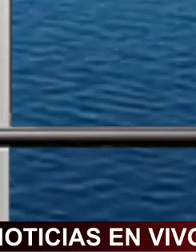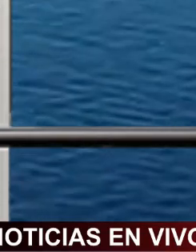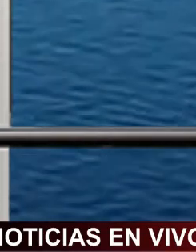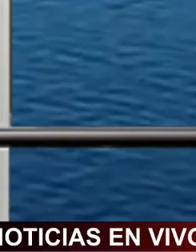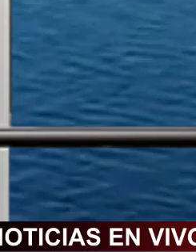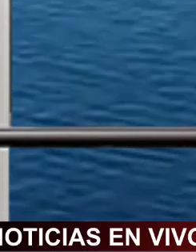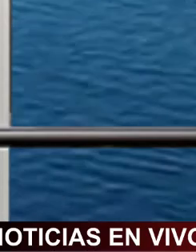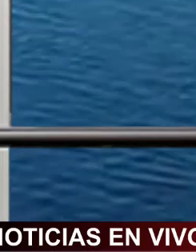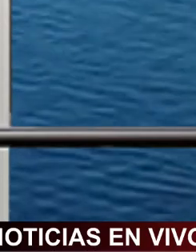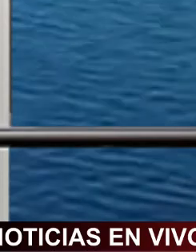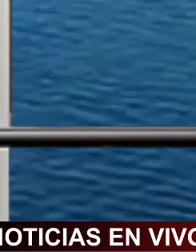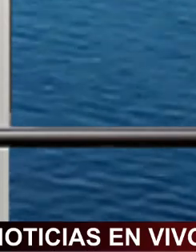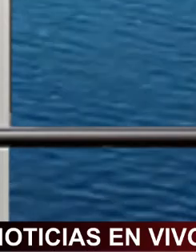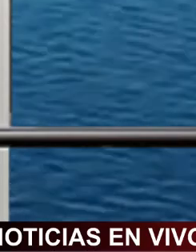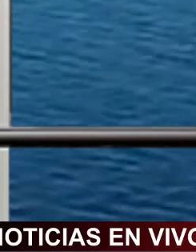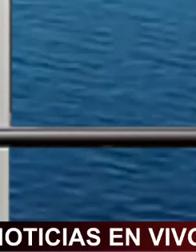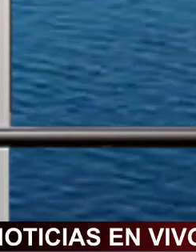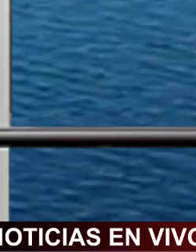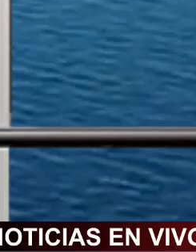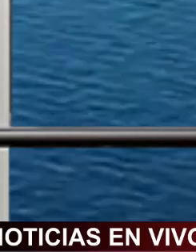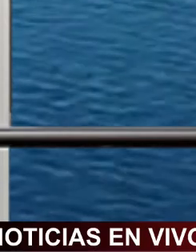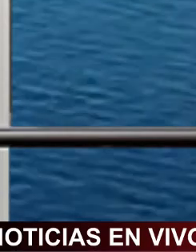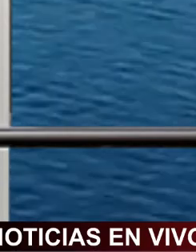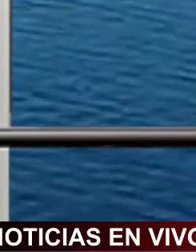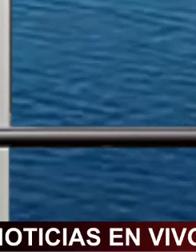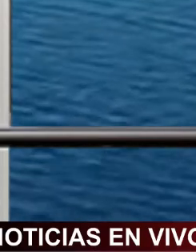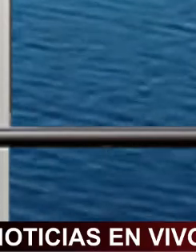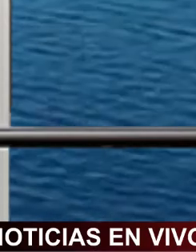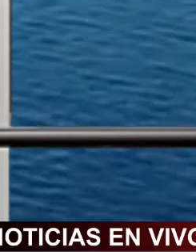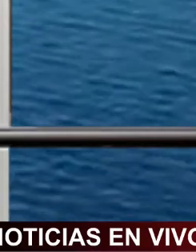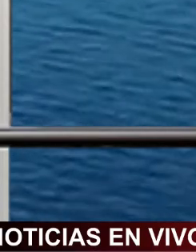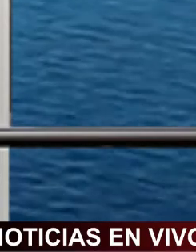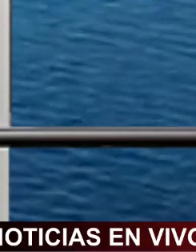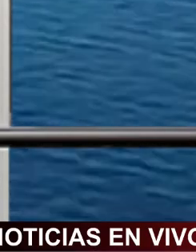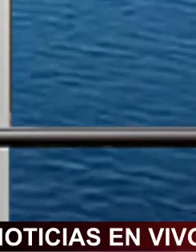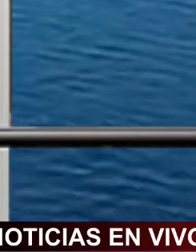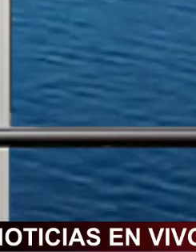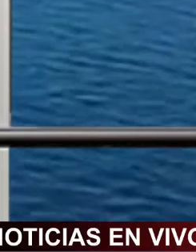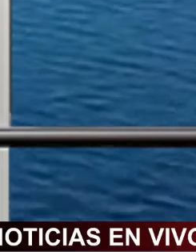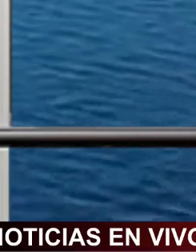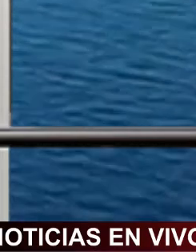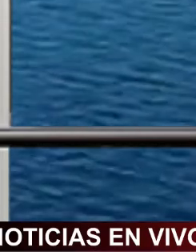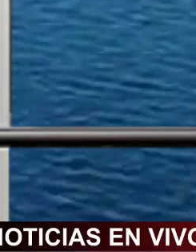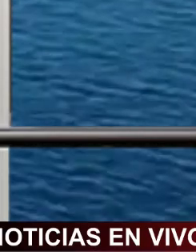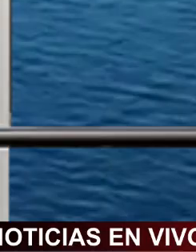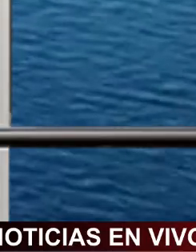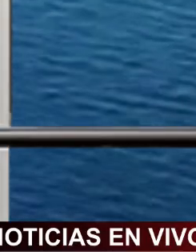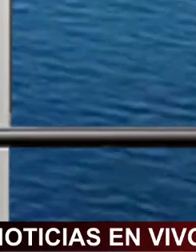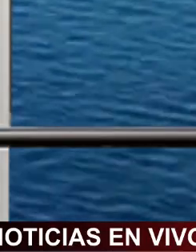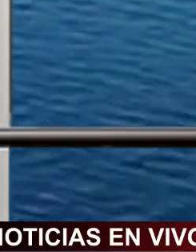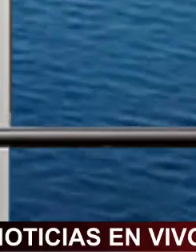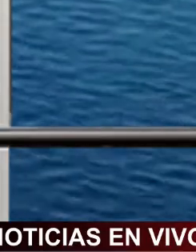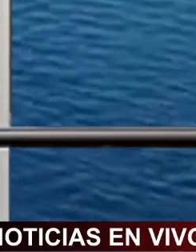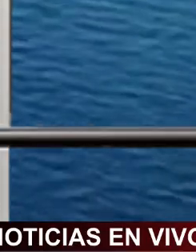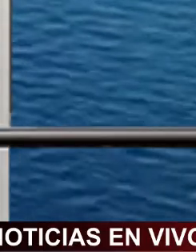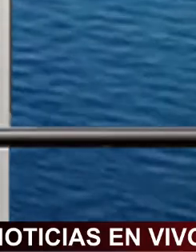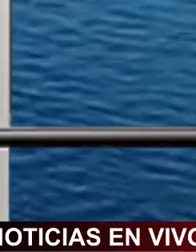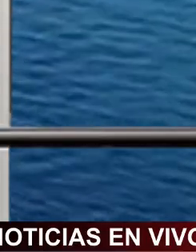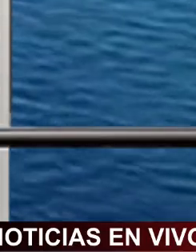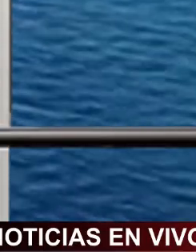de todos ustedes porque muestra un poco cómo actúan las bandas en la Araucanía. En este caso, una banda que era liderada por un